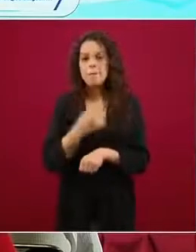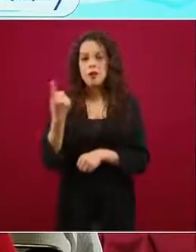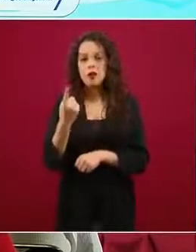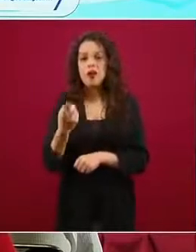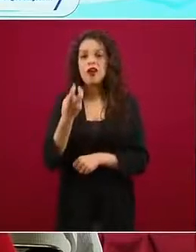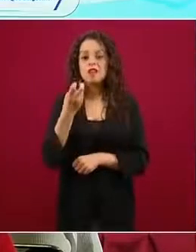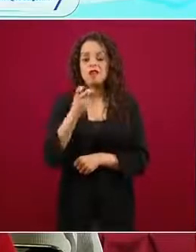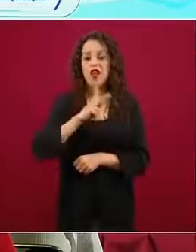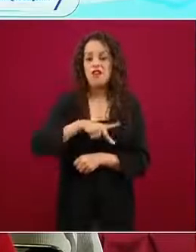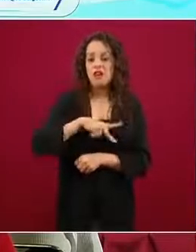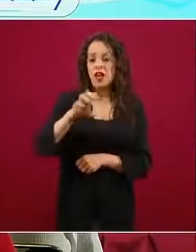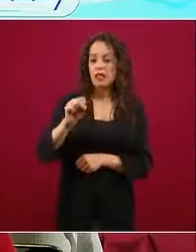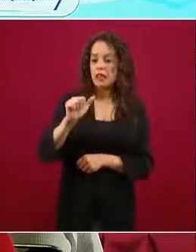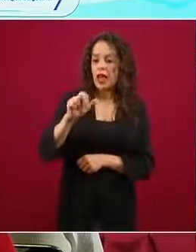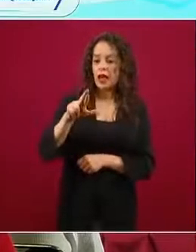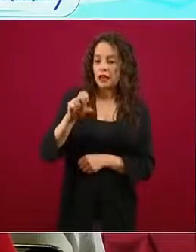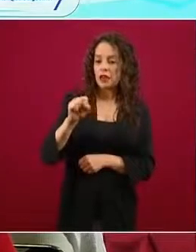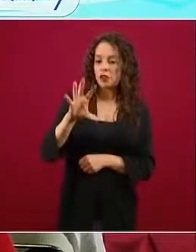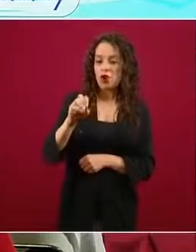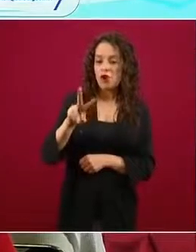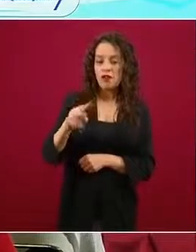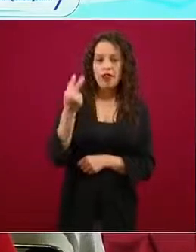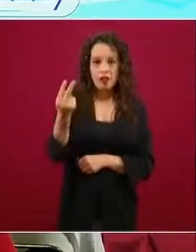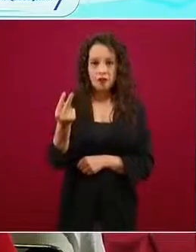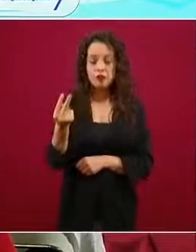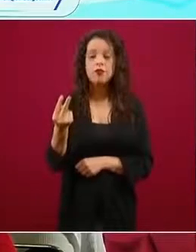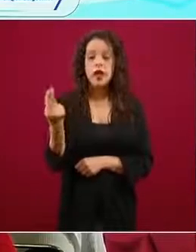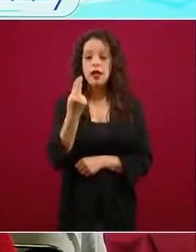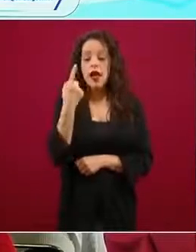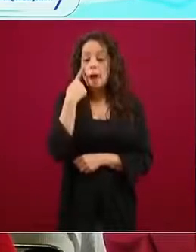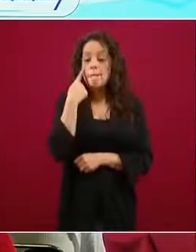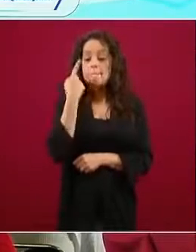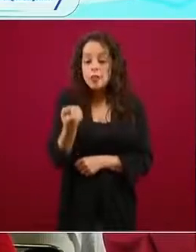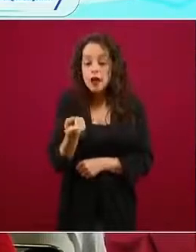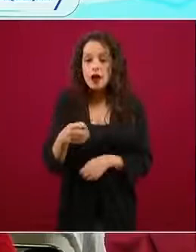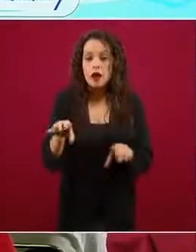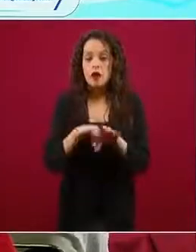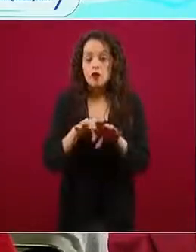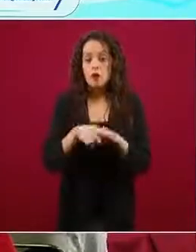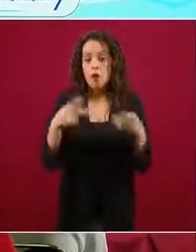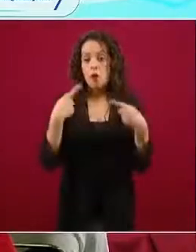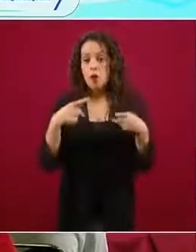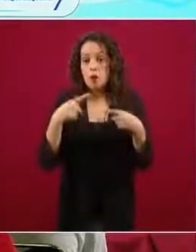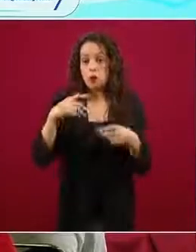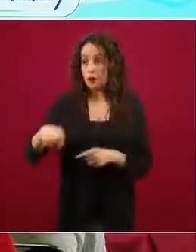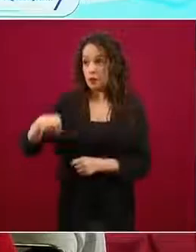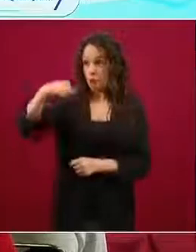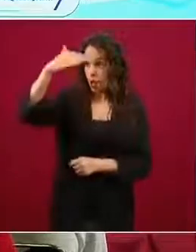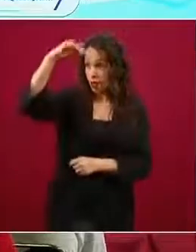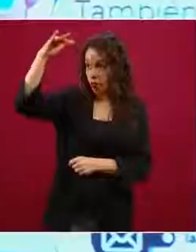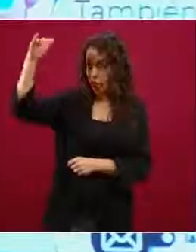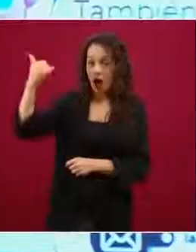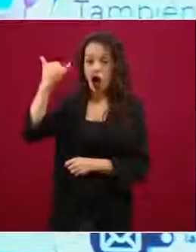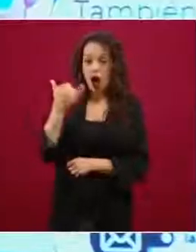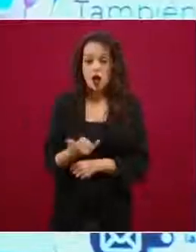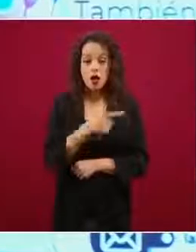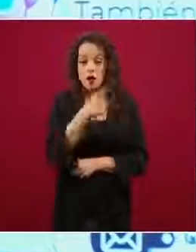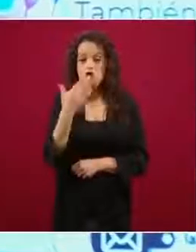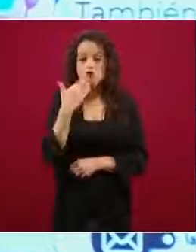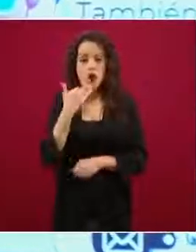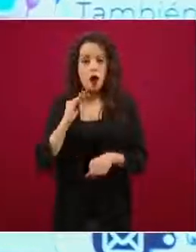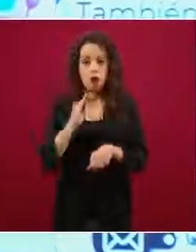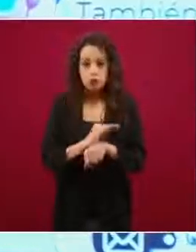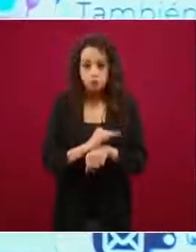cómo afecta a nuestras poblaciones vulnerables. Y en los adultos mayores específicamente, es necesario considerar